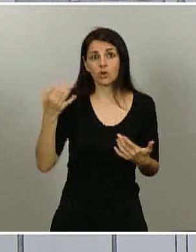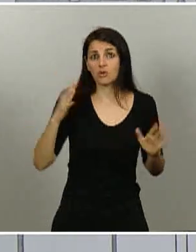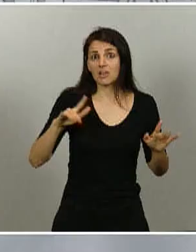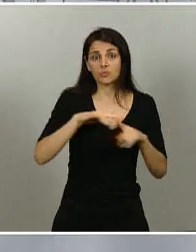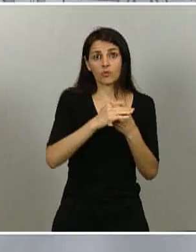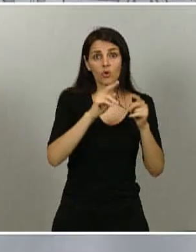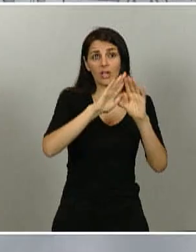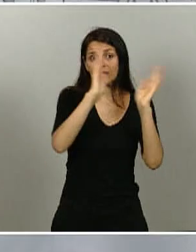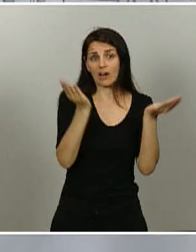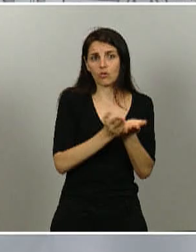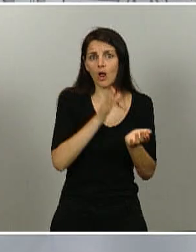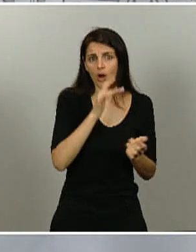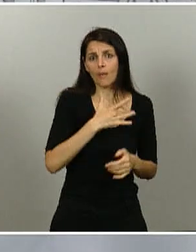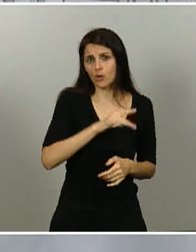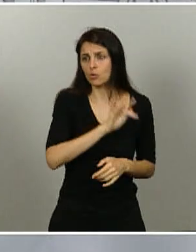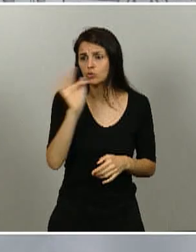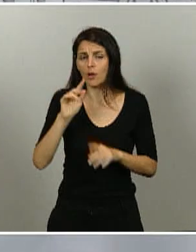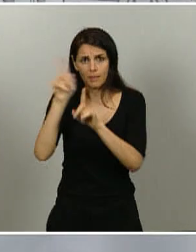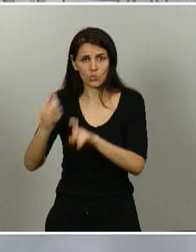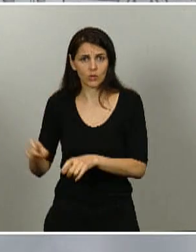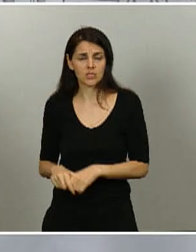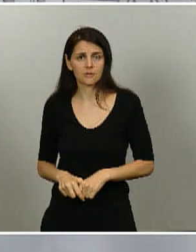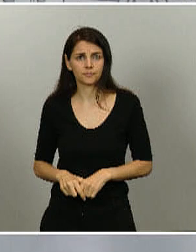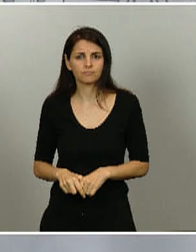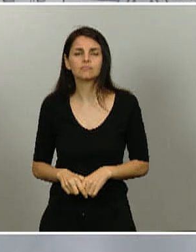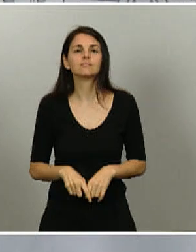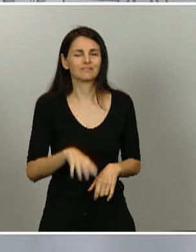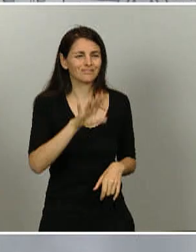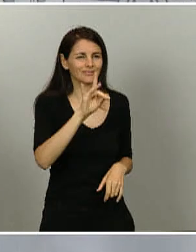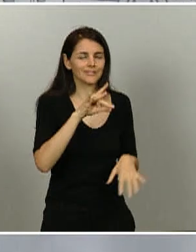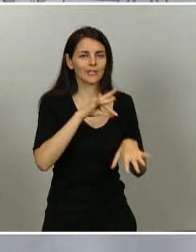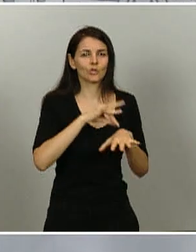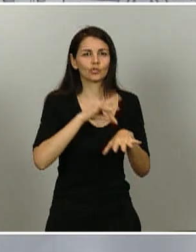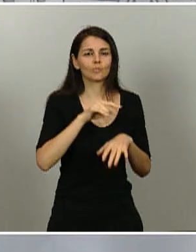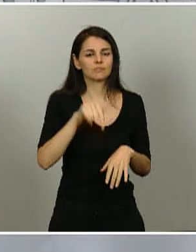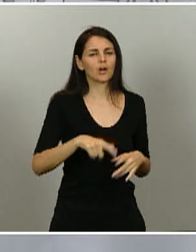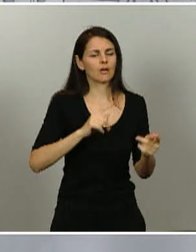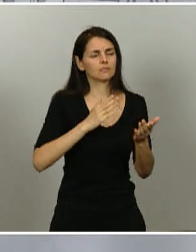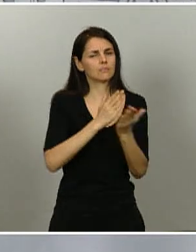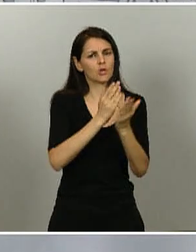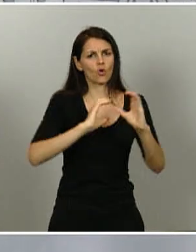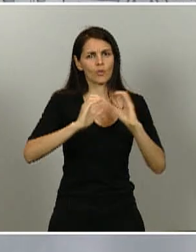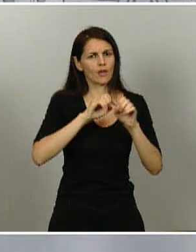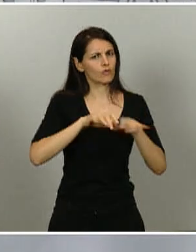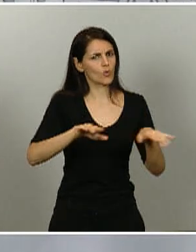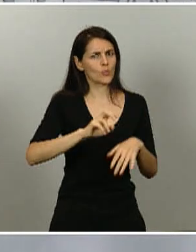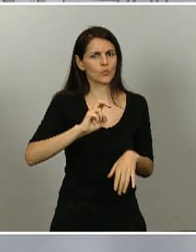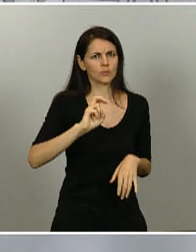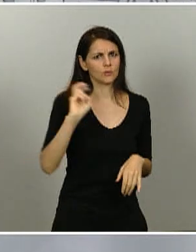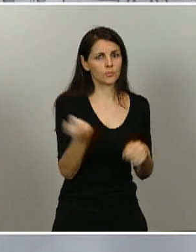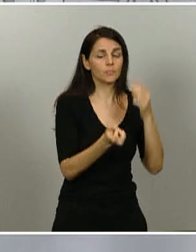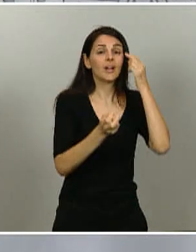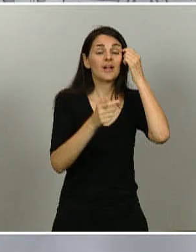Sí, doctor. Hay varios medios que hoy plantean sus dudas, su incapacidad de comprensión sobre las cifras